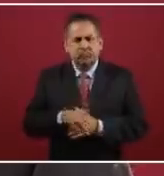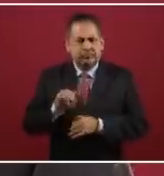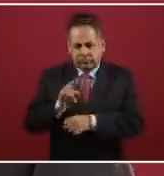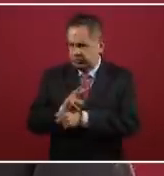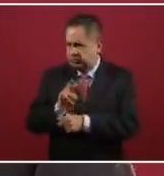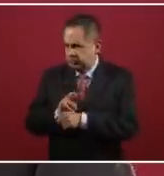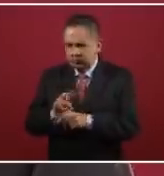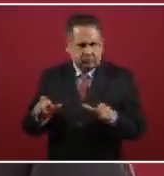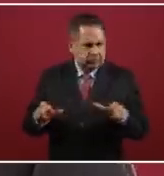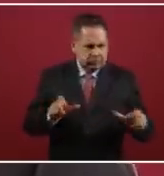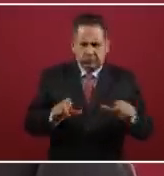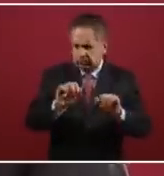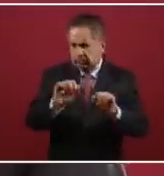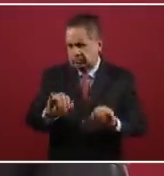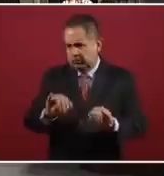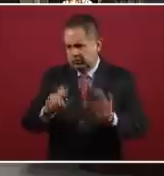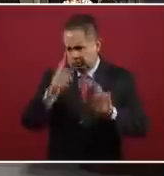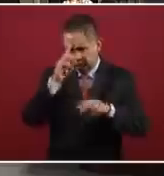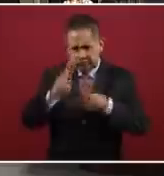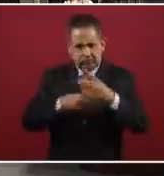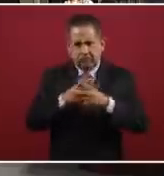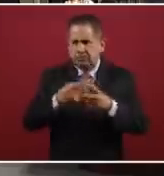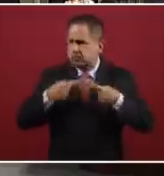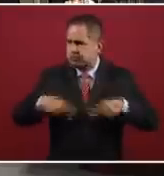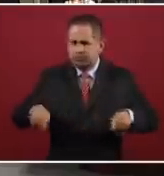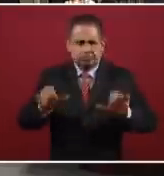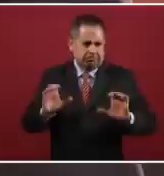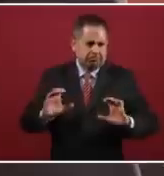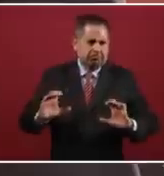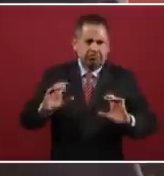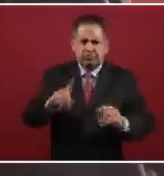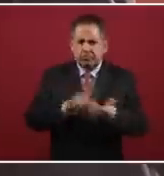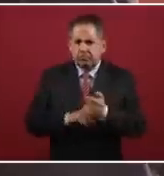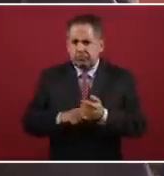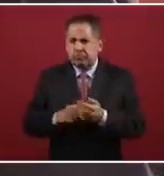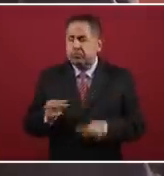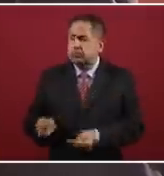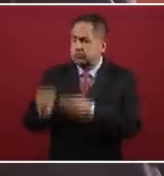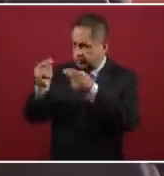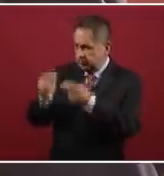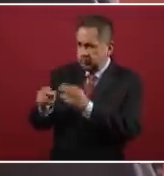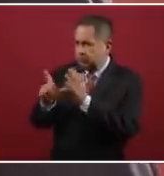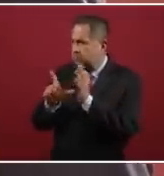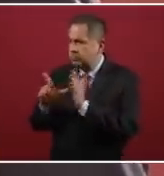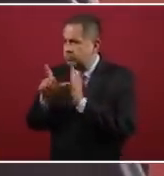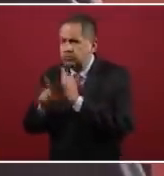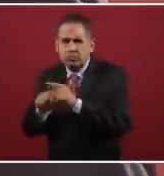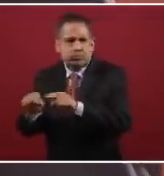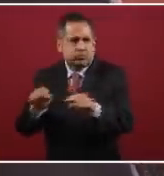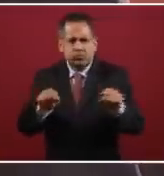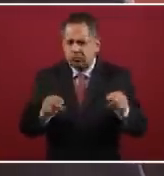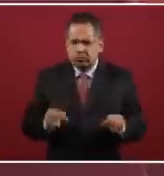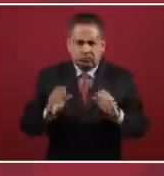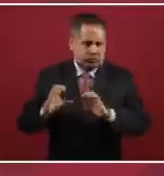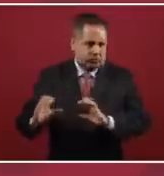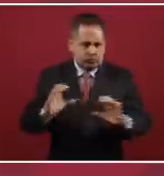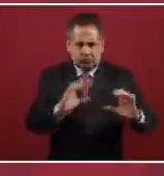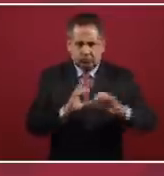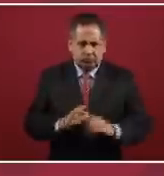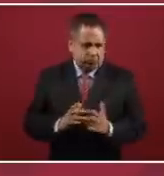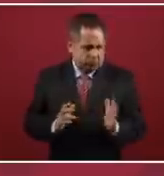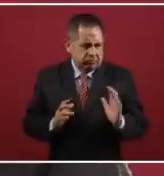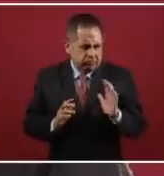vigilancia para los ciudadanos, los comercios, los